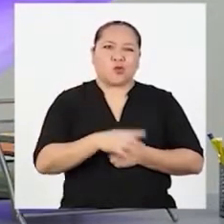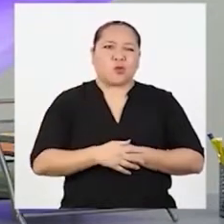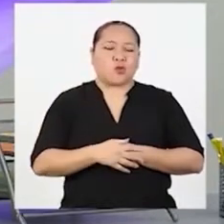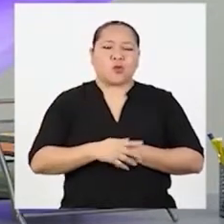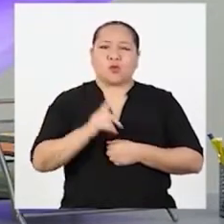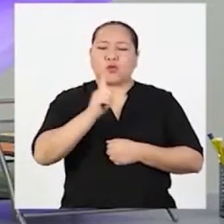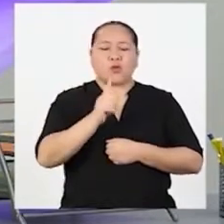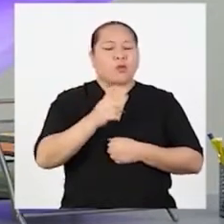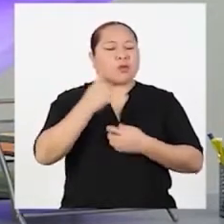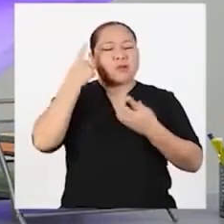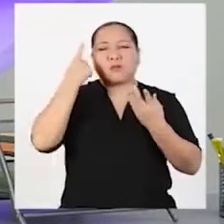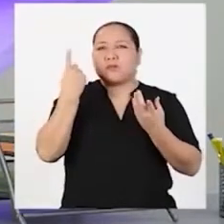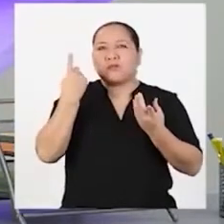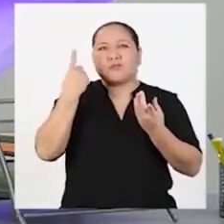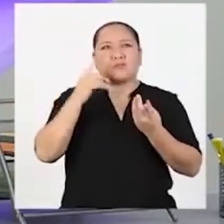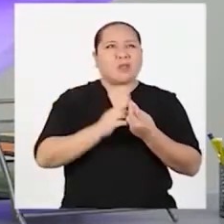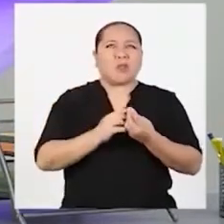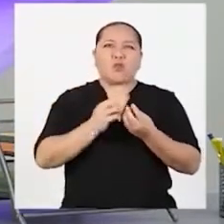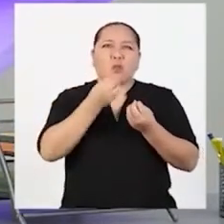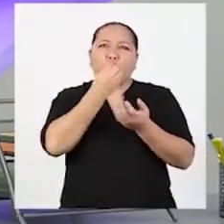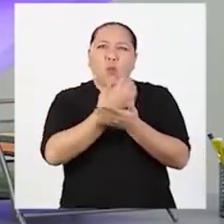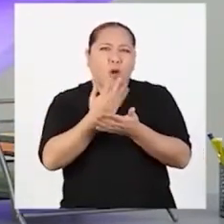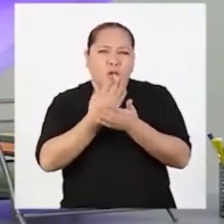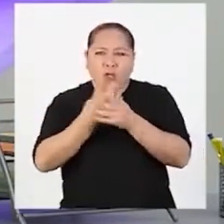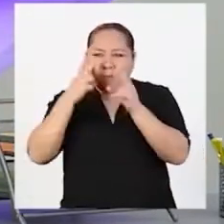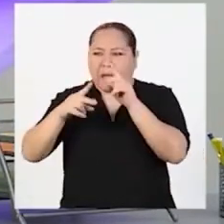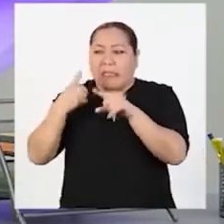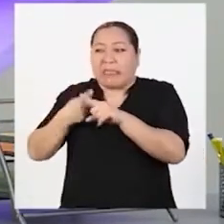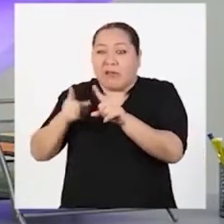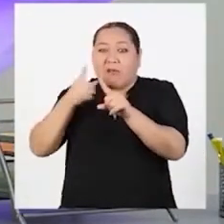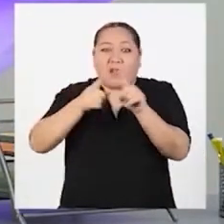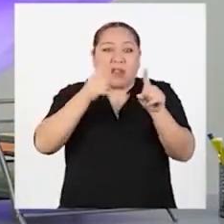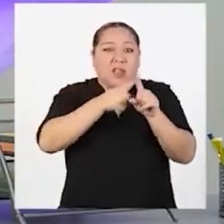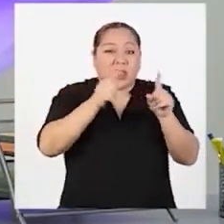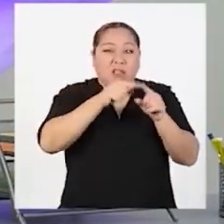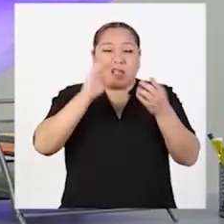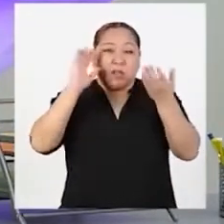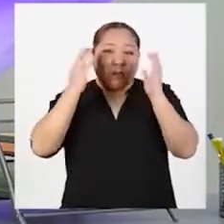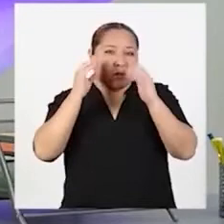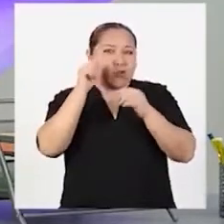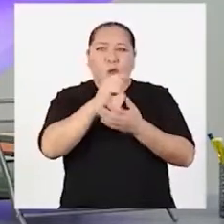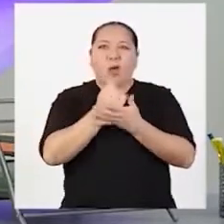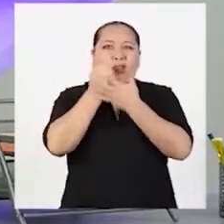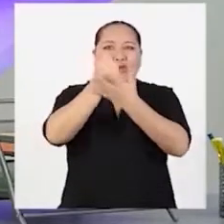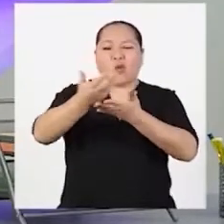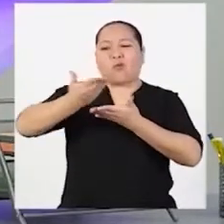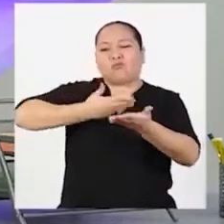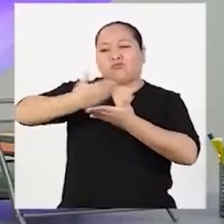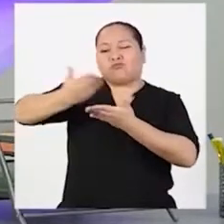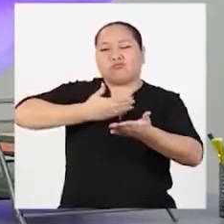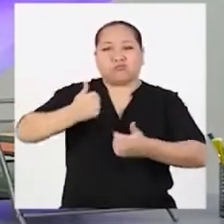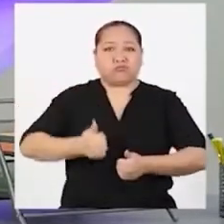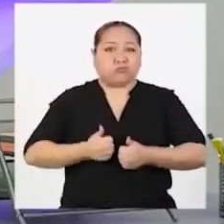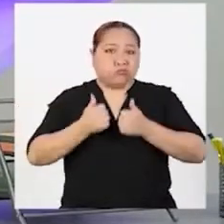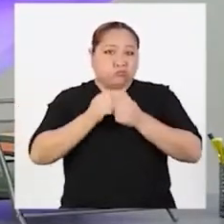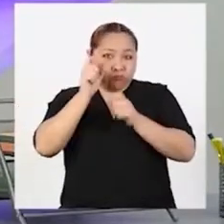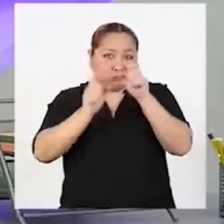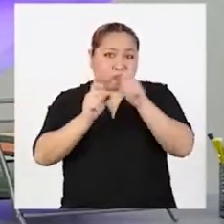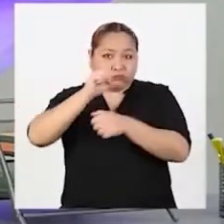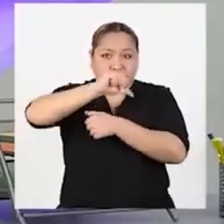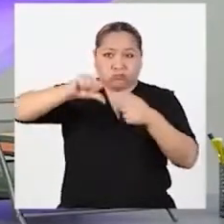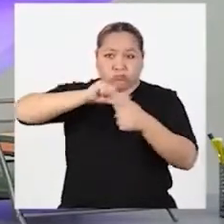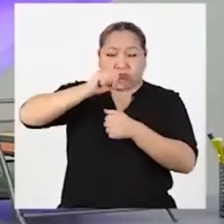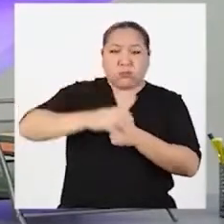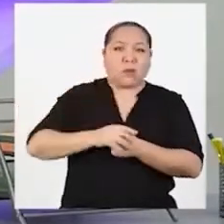Considero que no. No es adecuado resaltar las diferencias sobre las semejanzas, porque no aporta beneficios para la convivencia